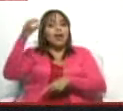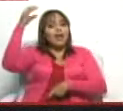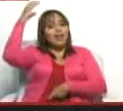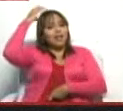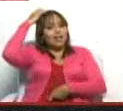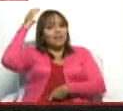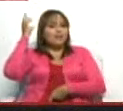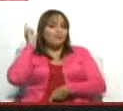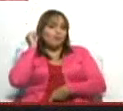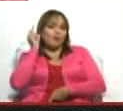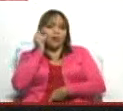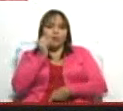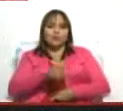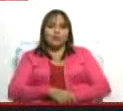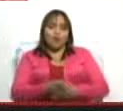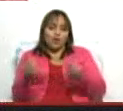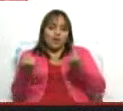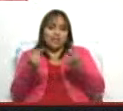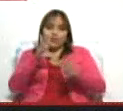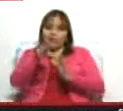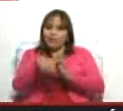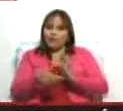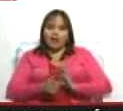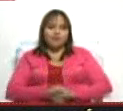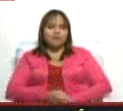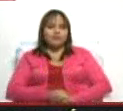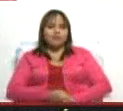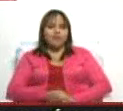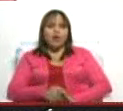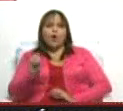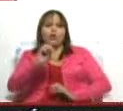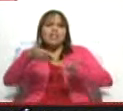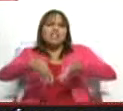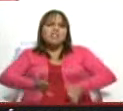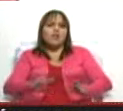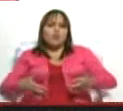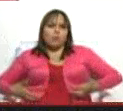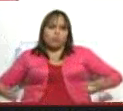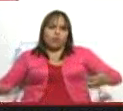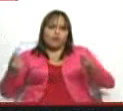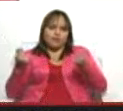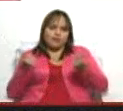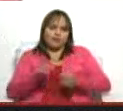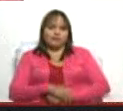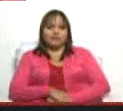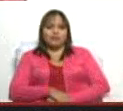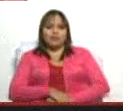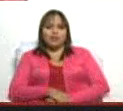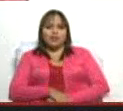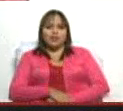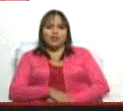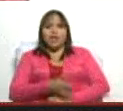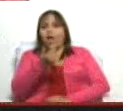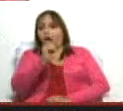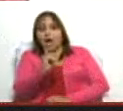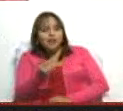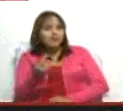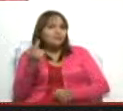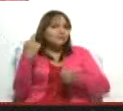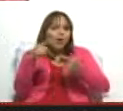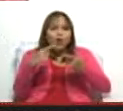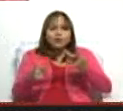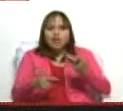reinas con la plata que se robaron. O son ricos de cuna. Tienen bienes, ¿cómo se llama? Bienes